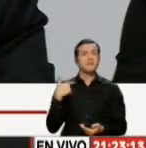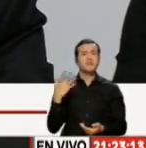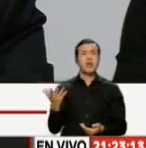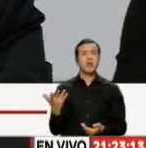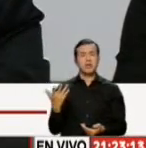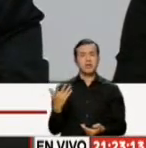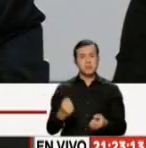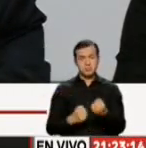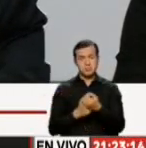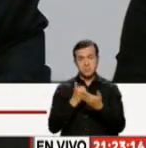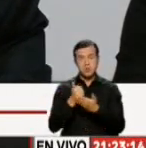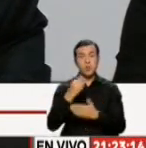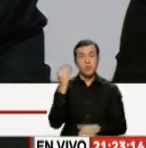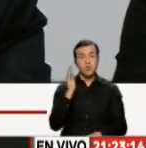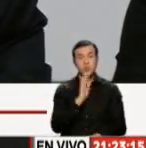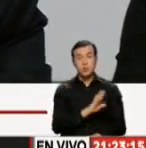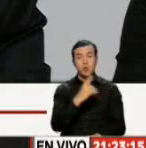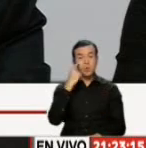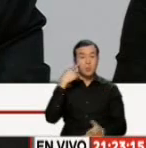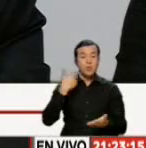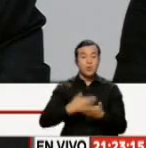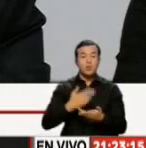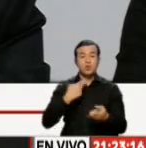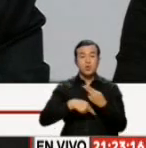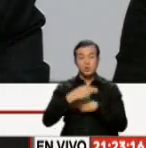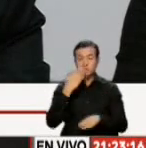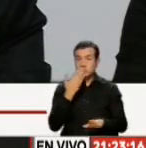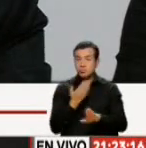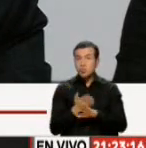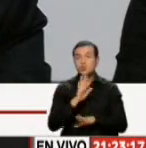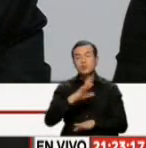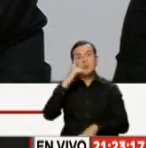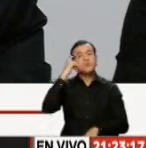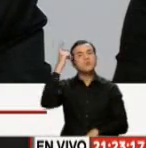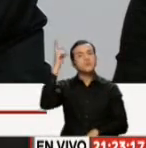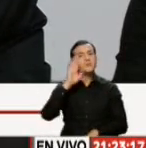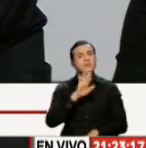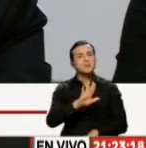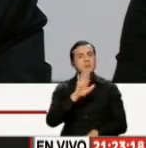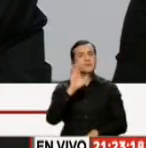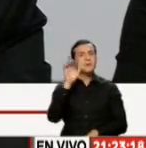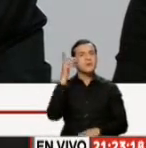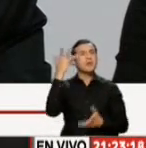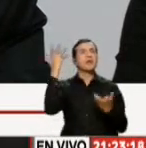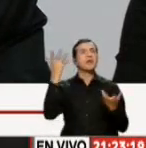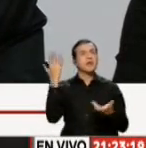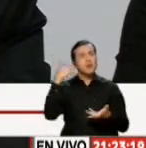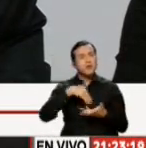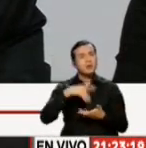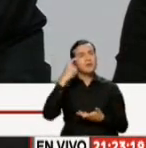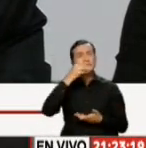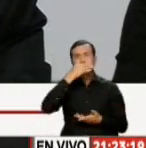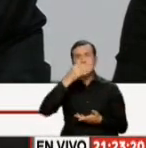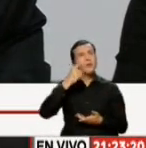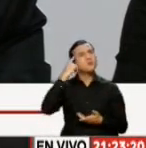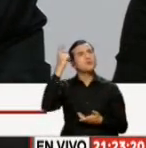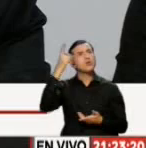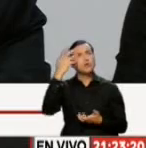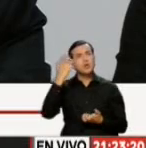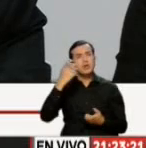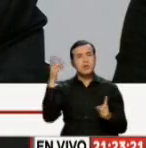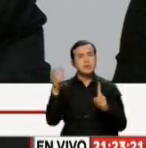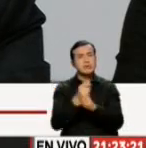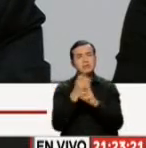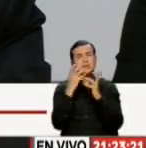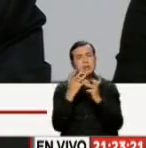nuestros jóvenes, únicamente con la presentación de su emprendimiento, de su sueño, de su esperanza, de aquello que quiere volver una realidad productiva para el